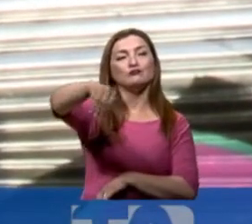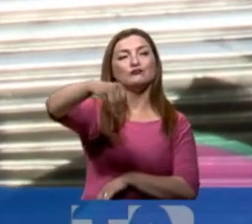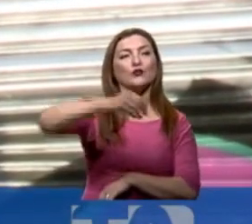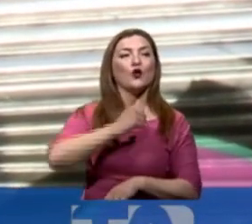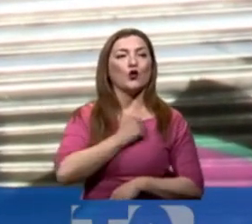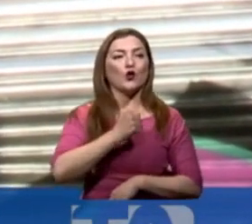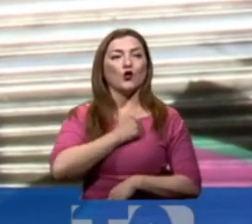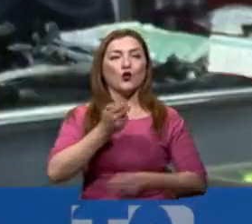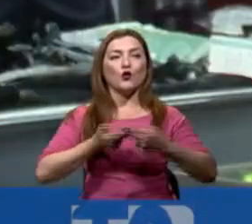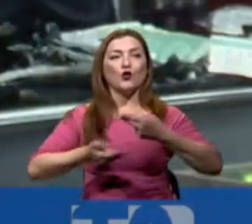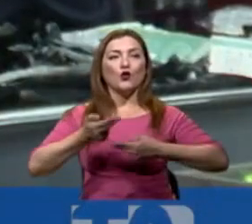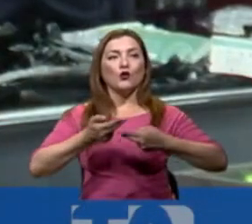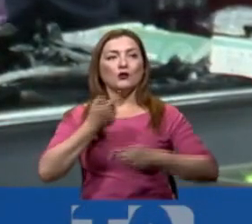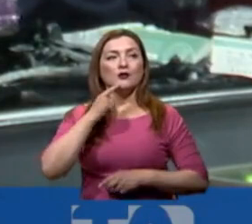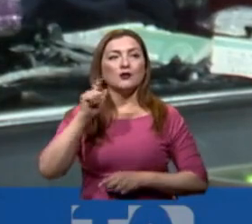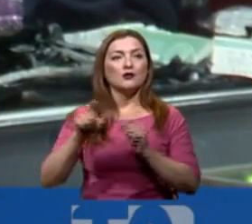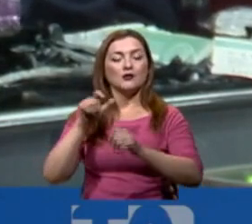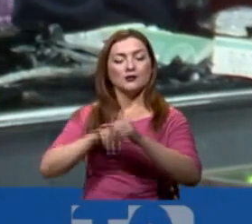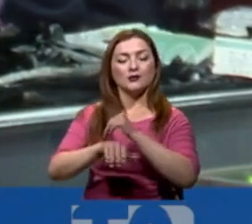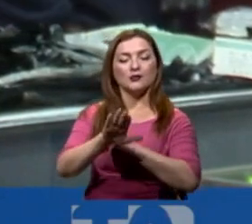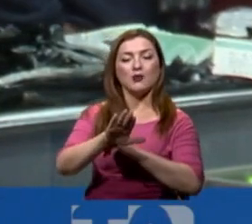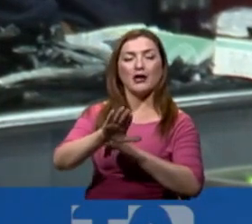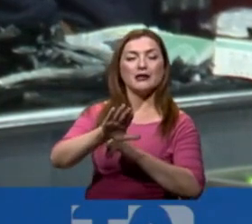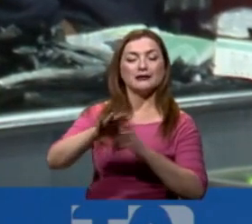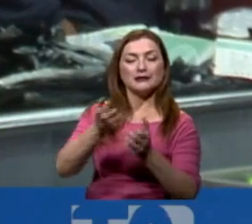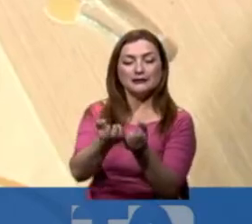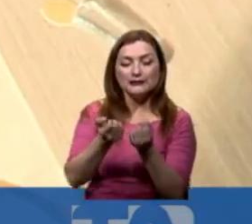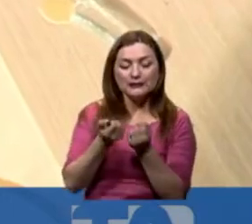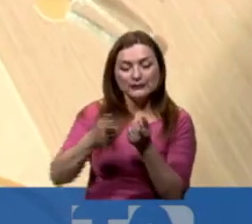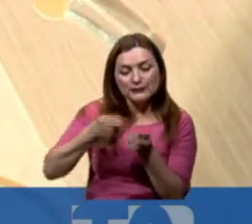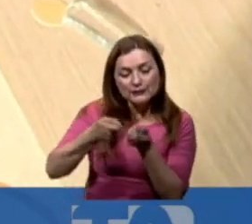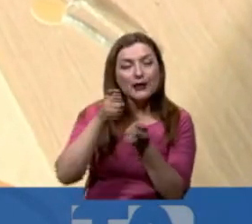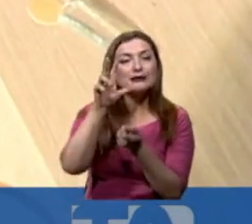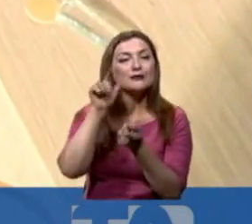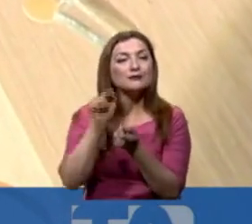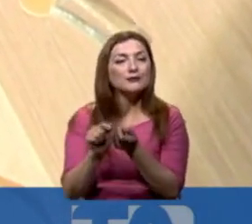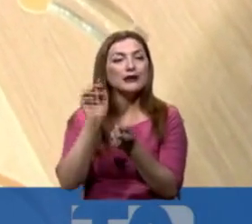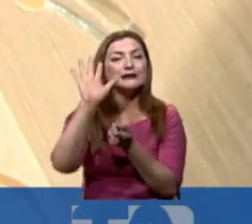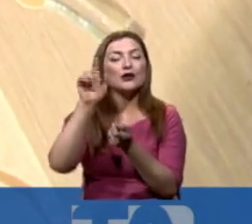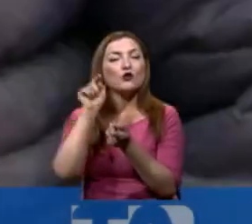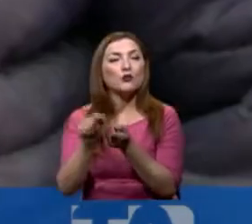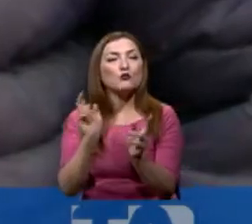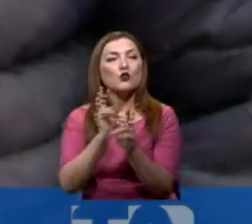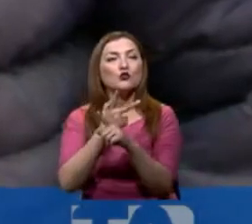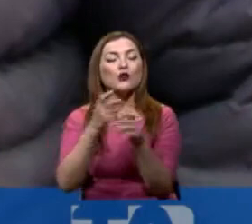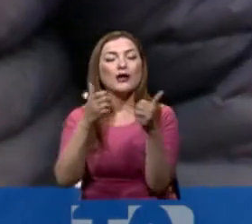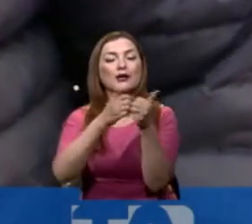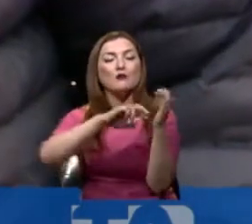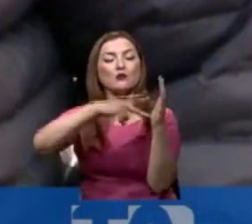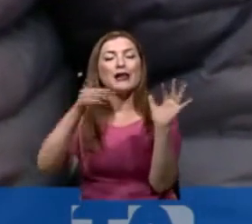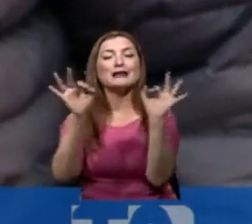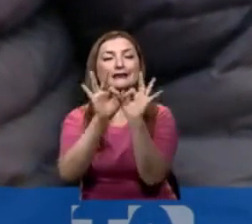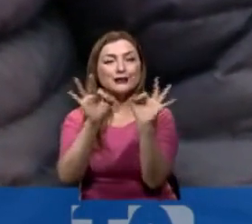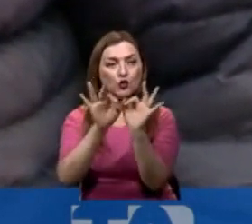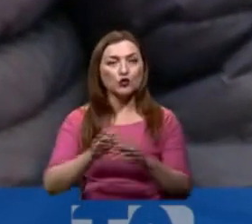el propietario del establecimiento, los sujetos sustrajeron $3,000 en efectivo y $5,000 en productos electrónicos. A las 4 de la